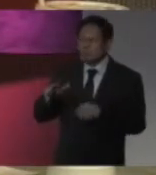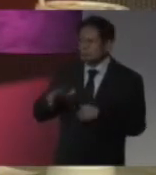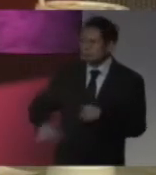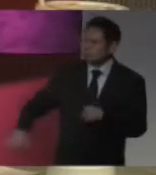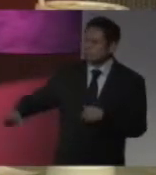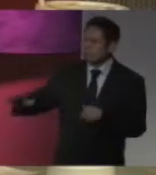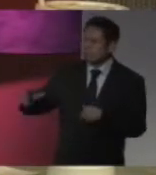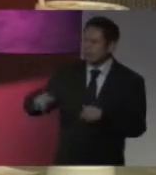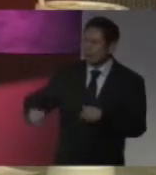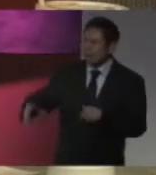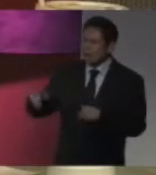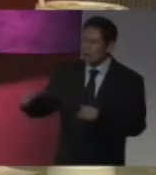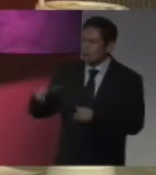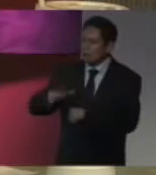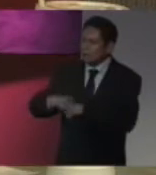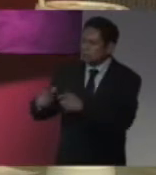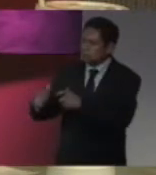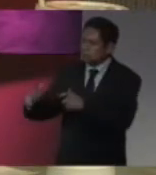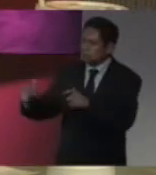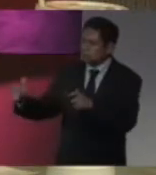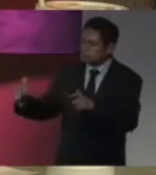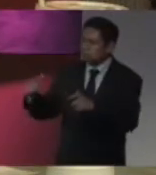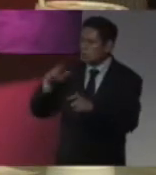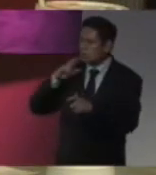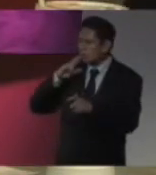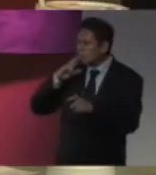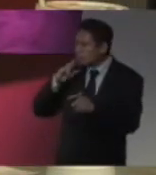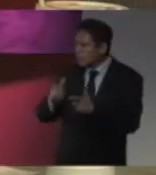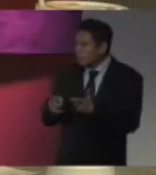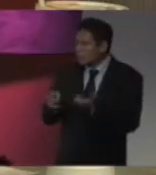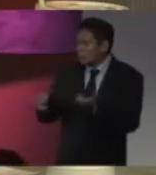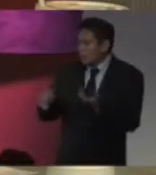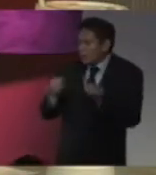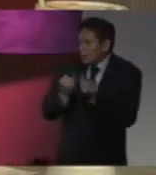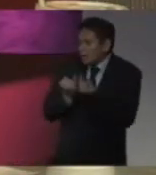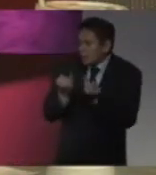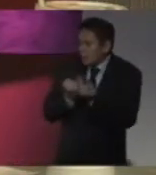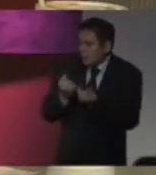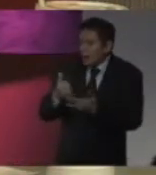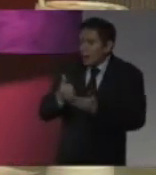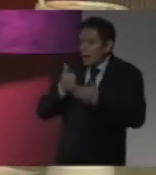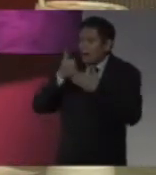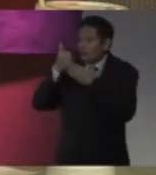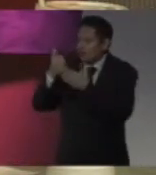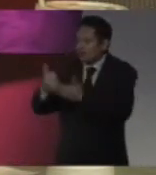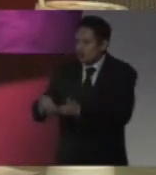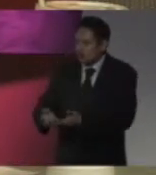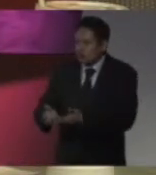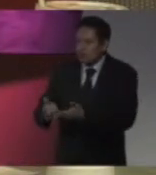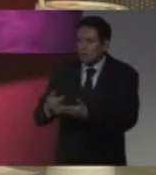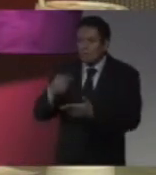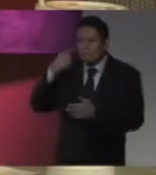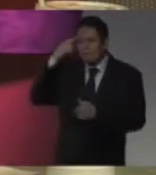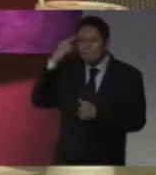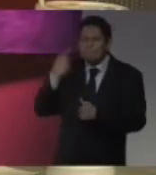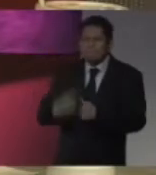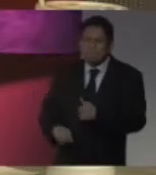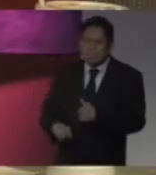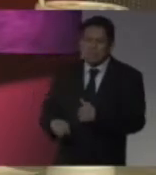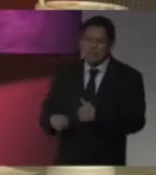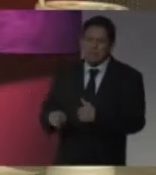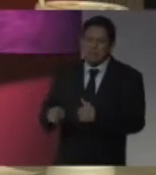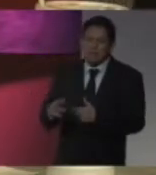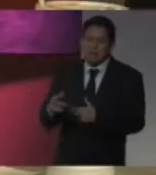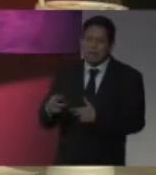y eso también plantea nuevas, no nuevas formas, reafirma la urgencia